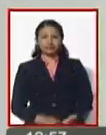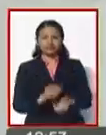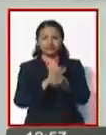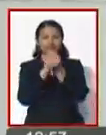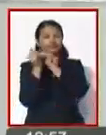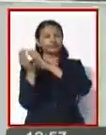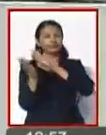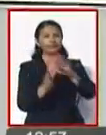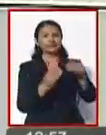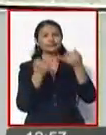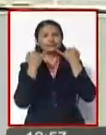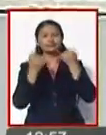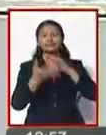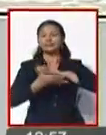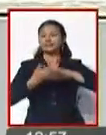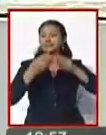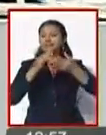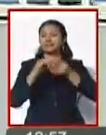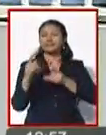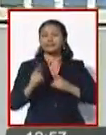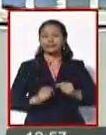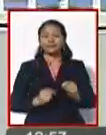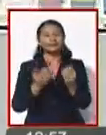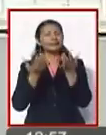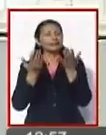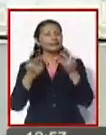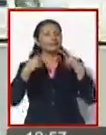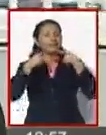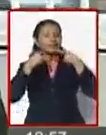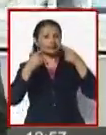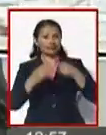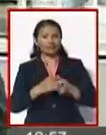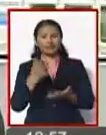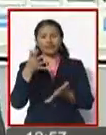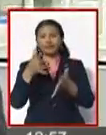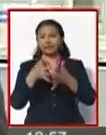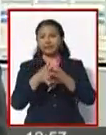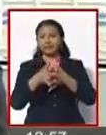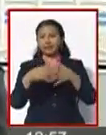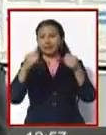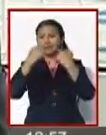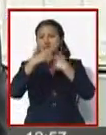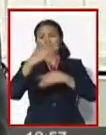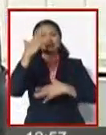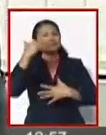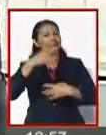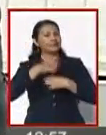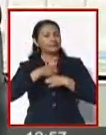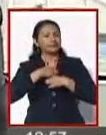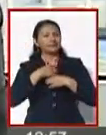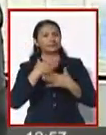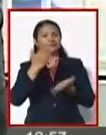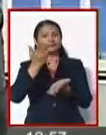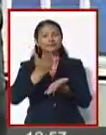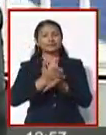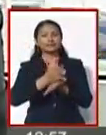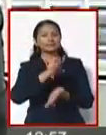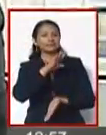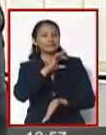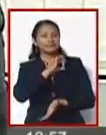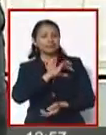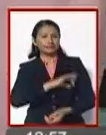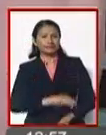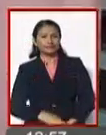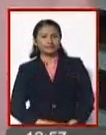Vamos a cambiar totalmente de información y le contamos que el transporte pesado anuncia un bloqueo en fronteras. Esto en protesta por el paro en puertos